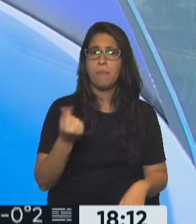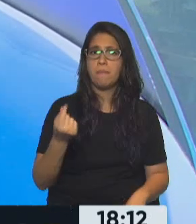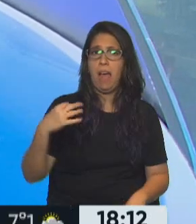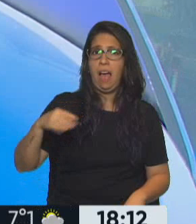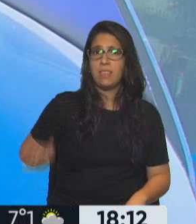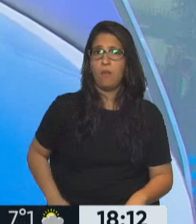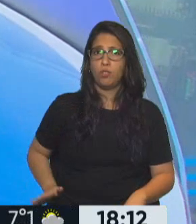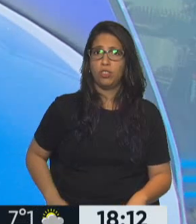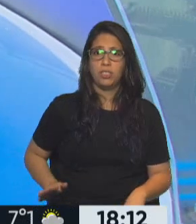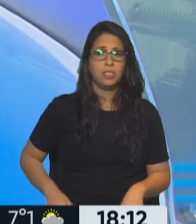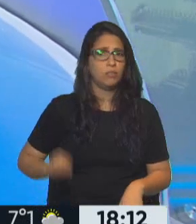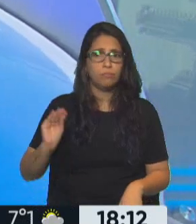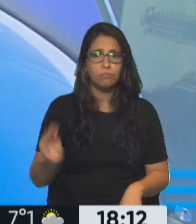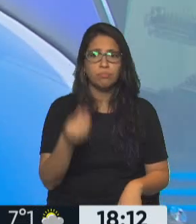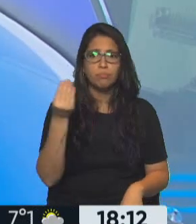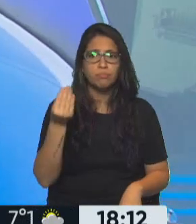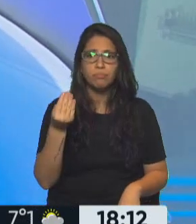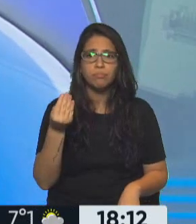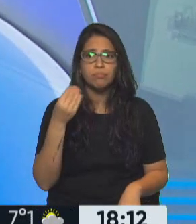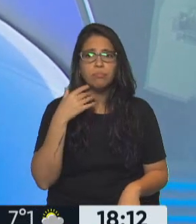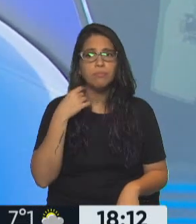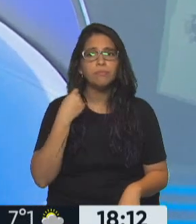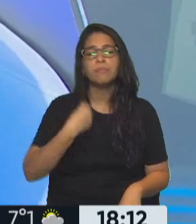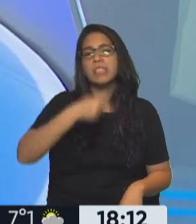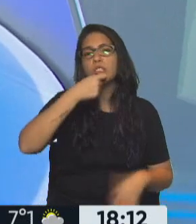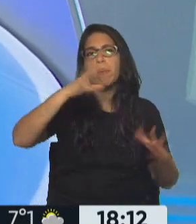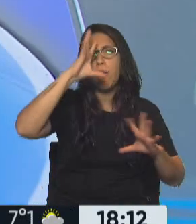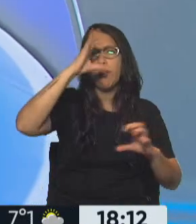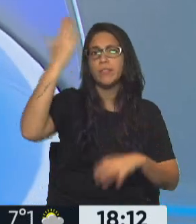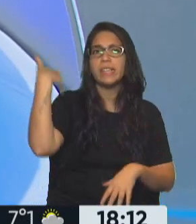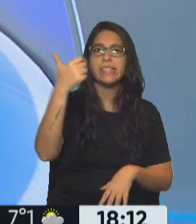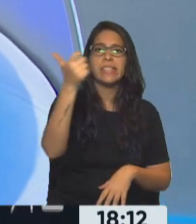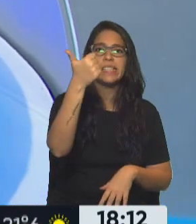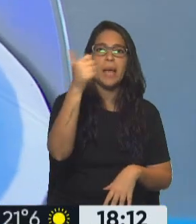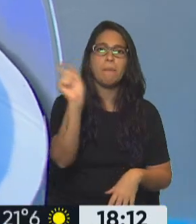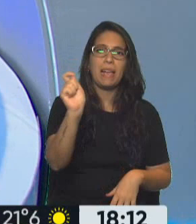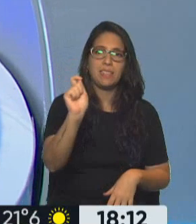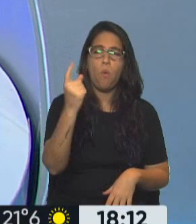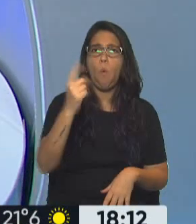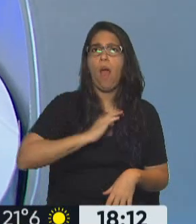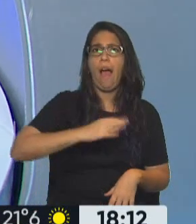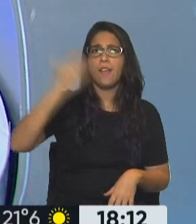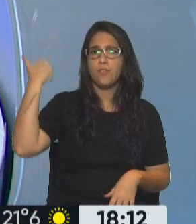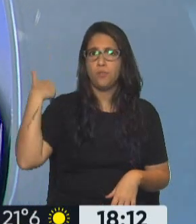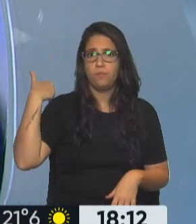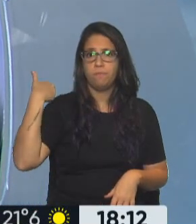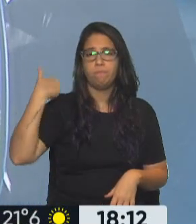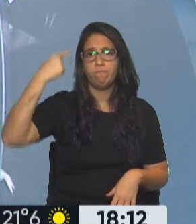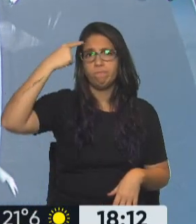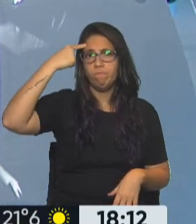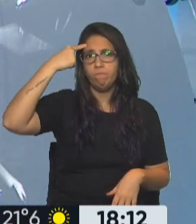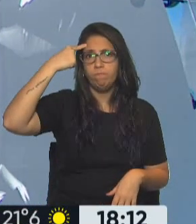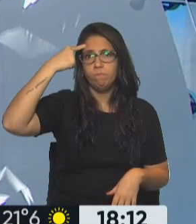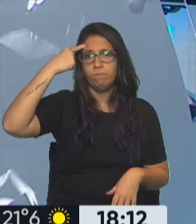Claro. Porque si yo acuerdo cualquier cosa a un tiempo, 6 meses, un año, y me voy a ajustar a plazos que